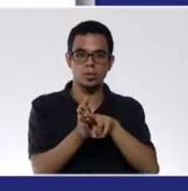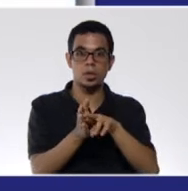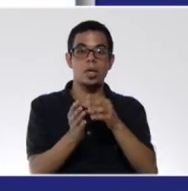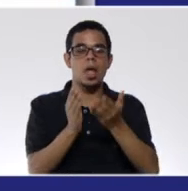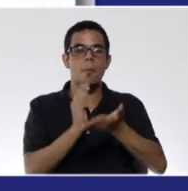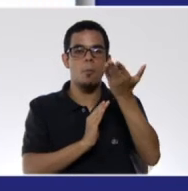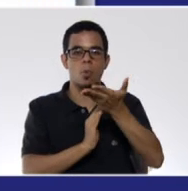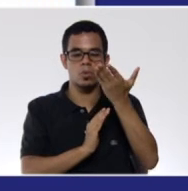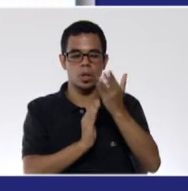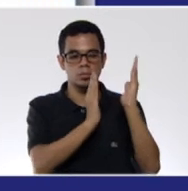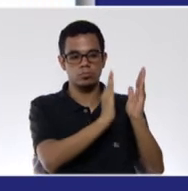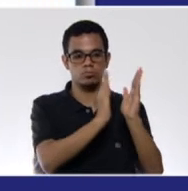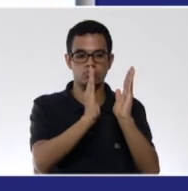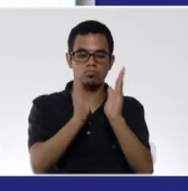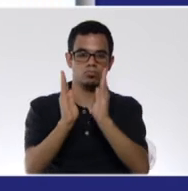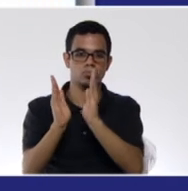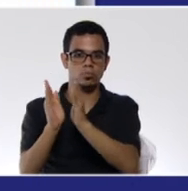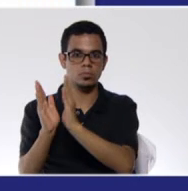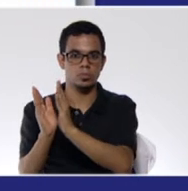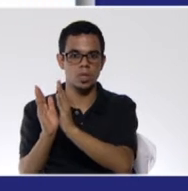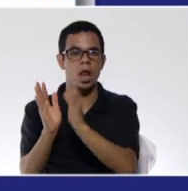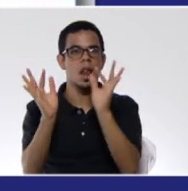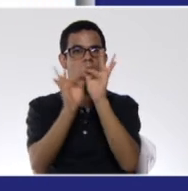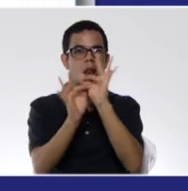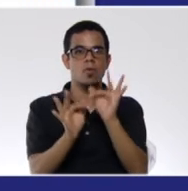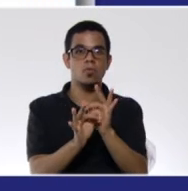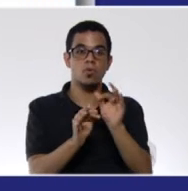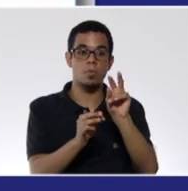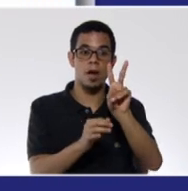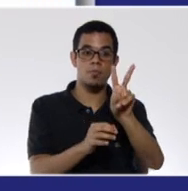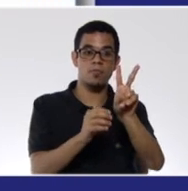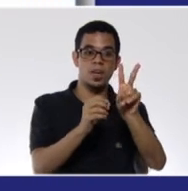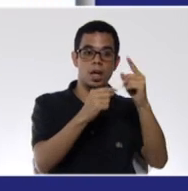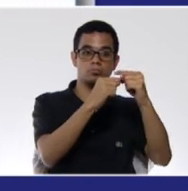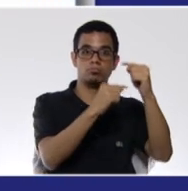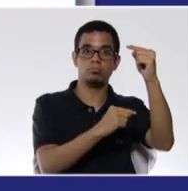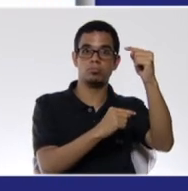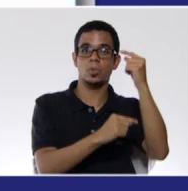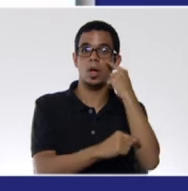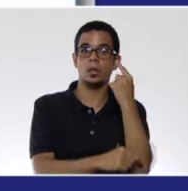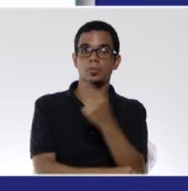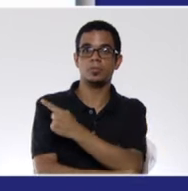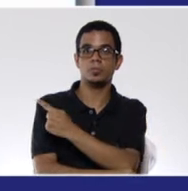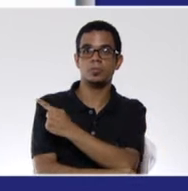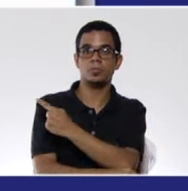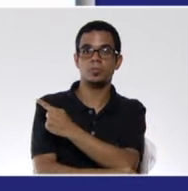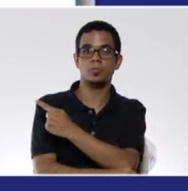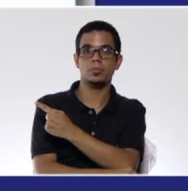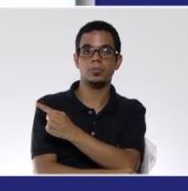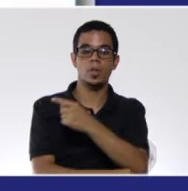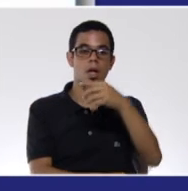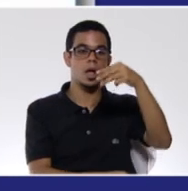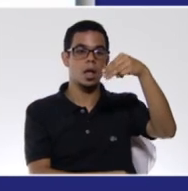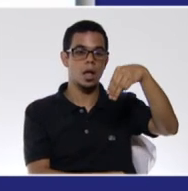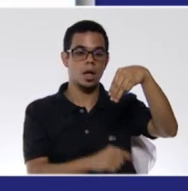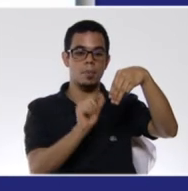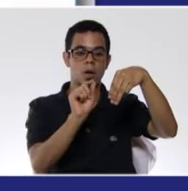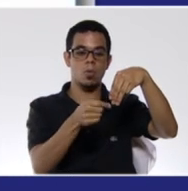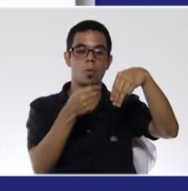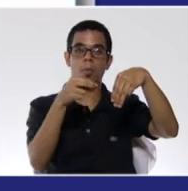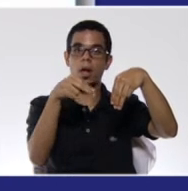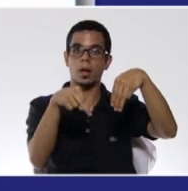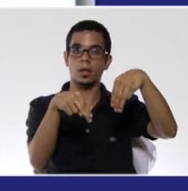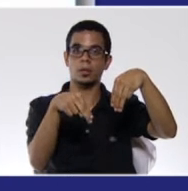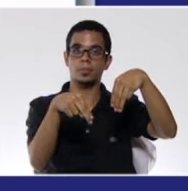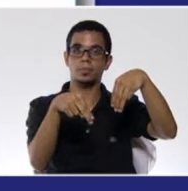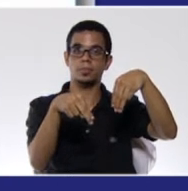orden. La fórmula de variaciones, B mayúscula de variaciones, subíndice m, n, es igual a